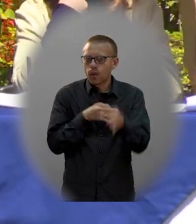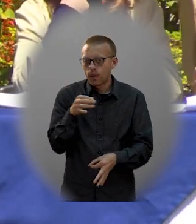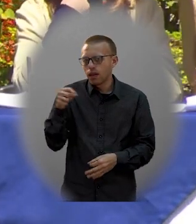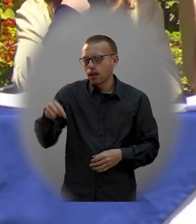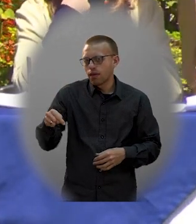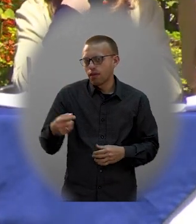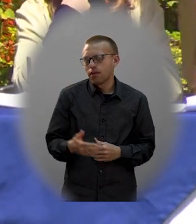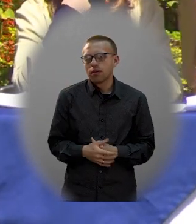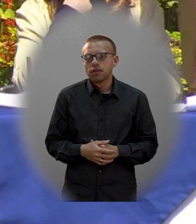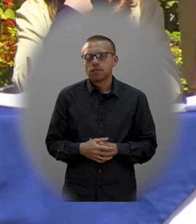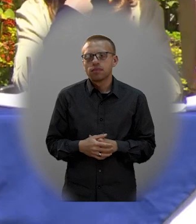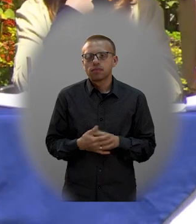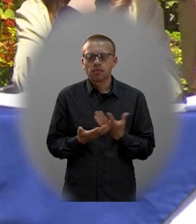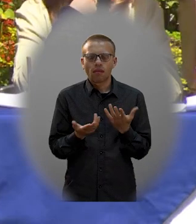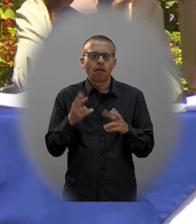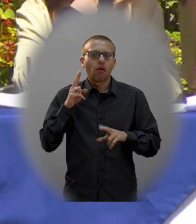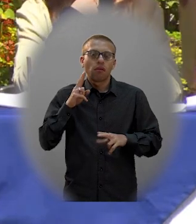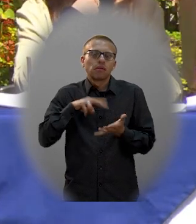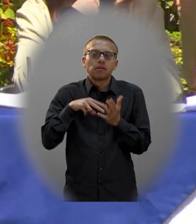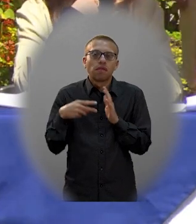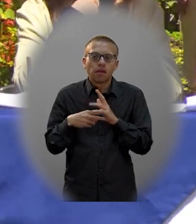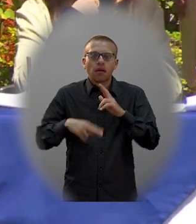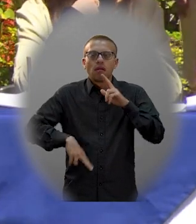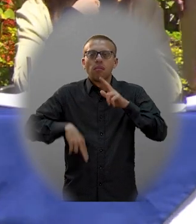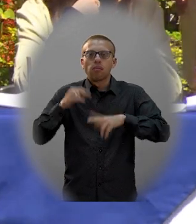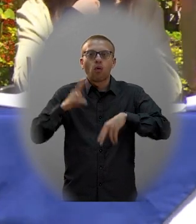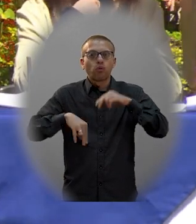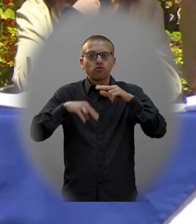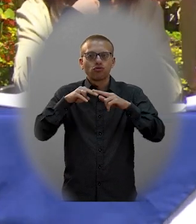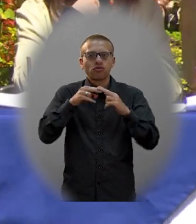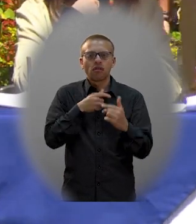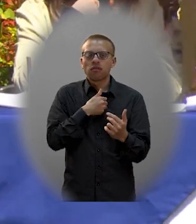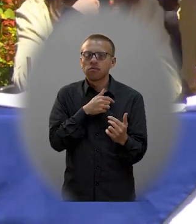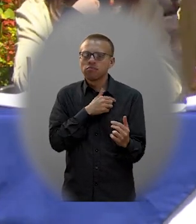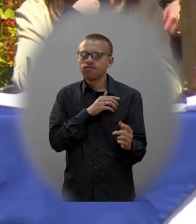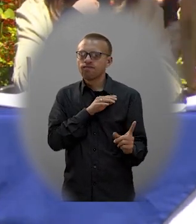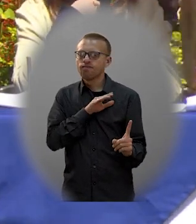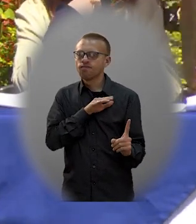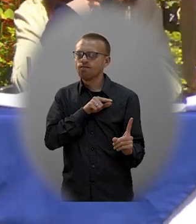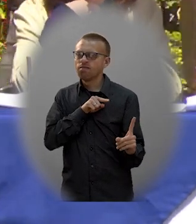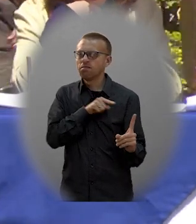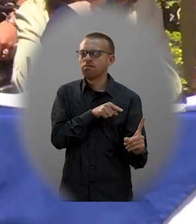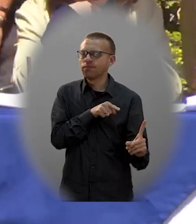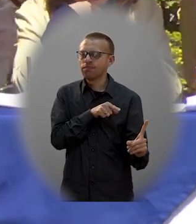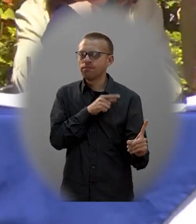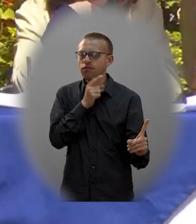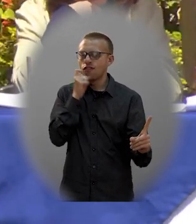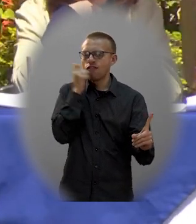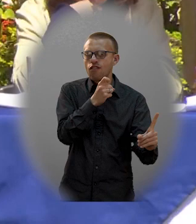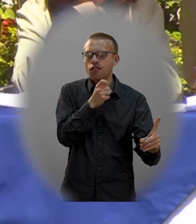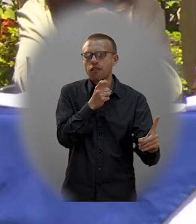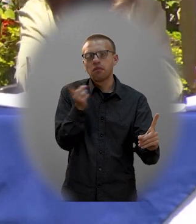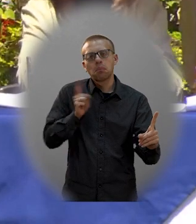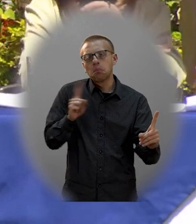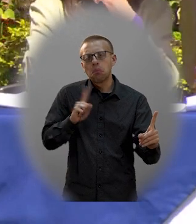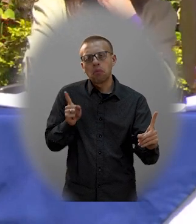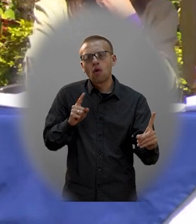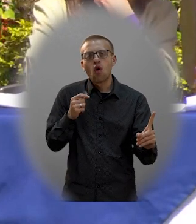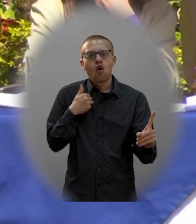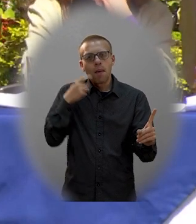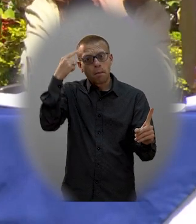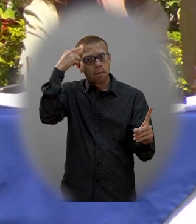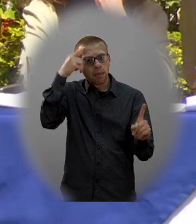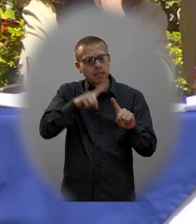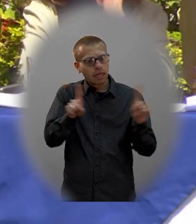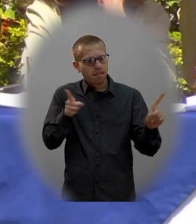la construcción del enemigo, que de entrada lo cancelamos por su actuación, por su pensamiento